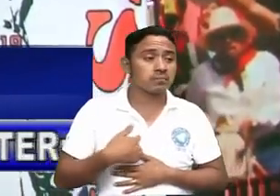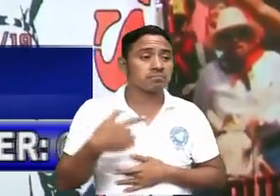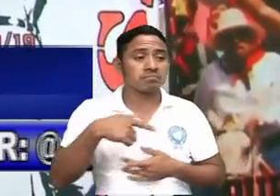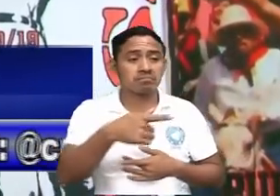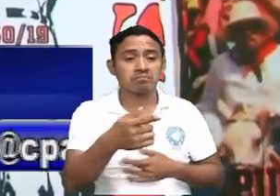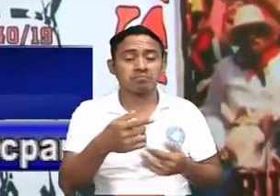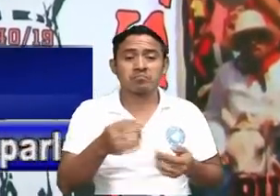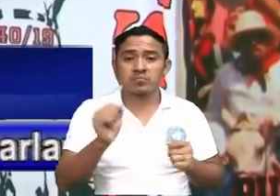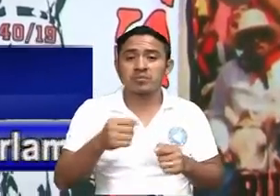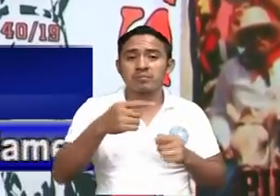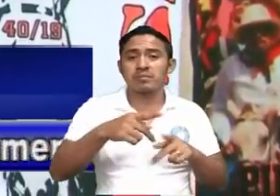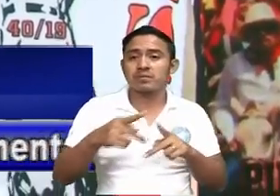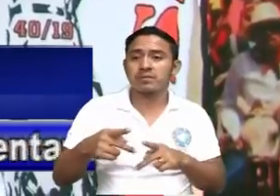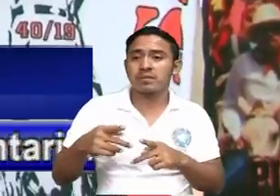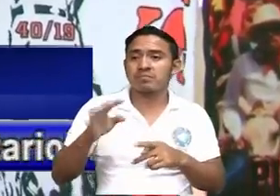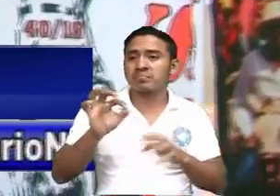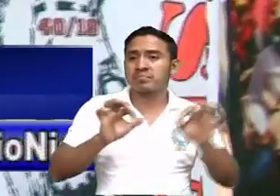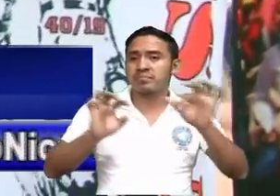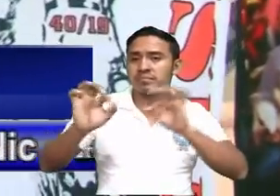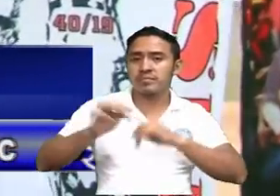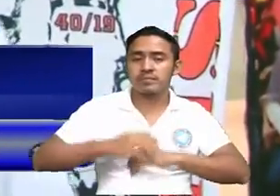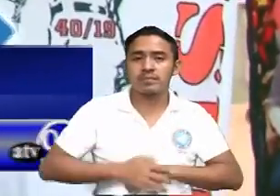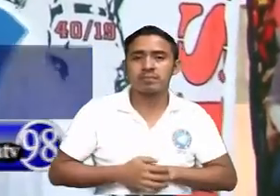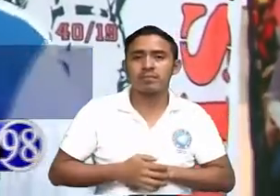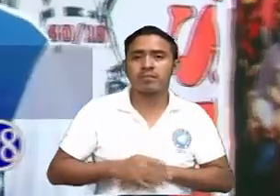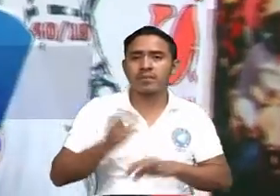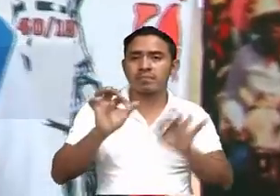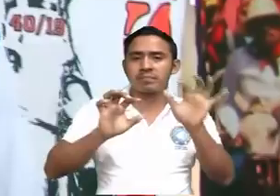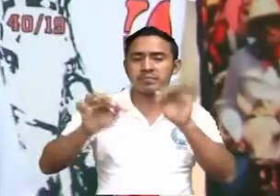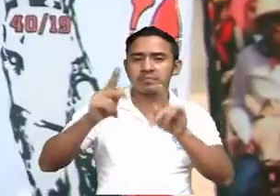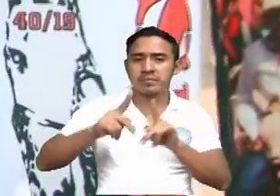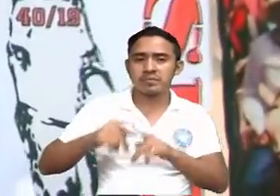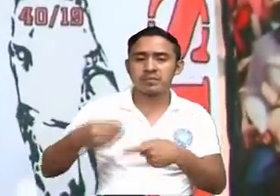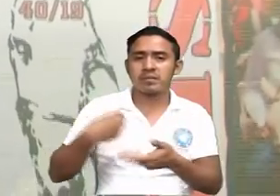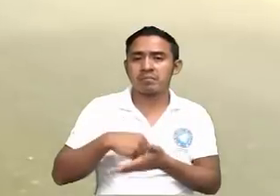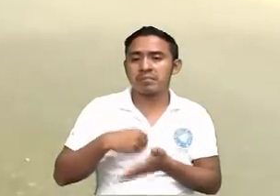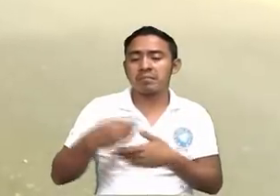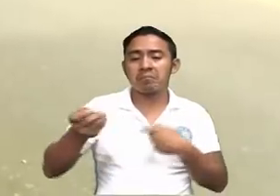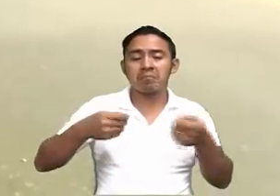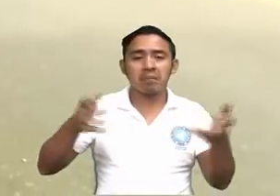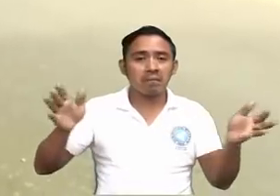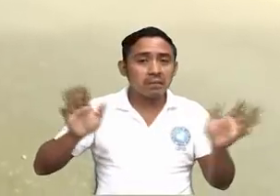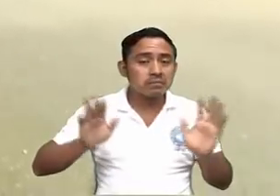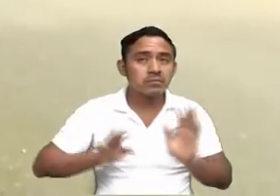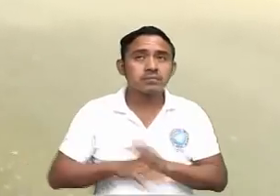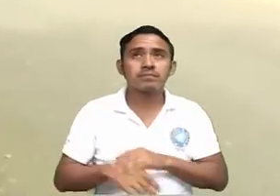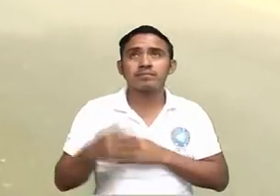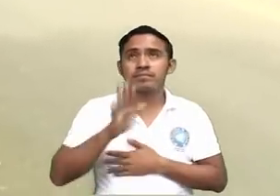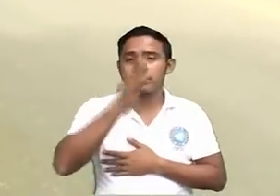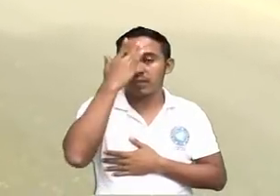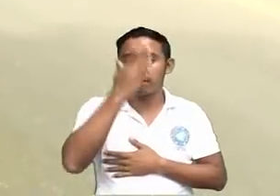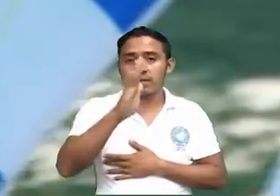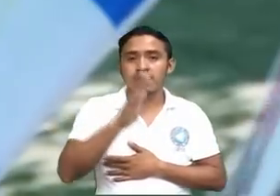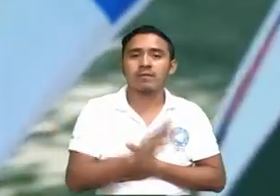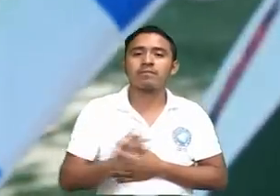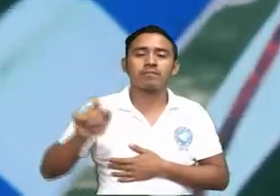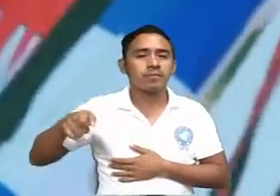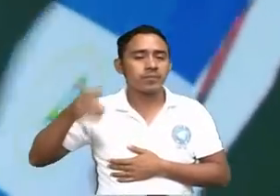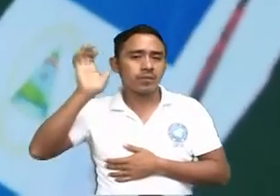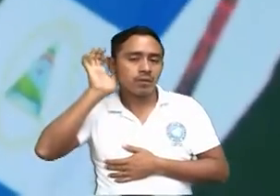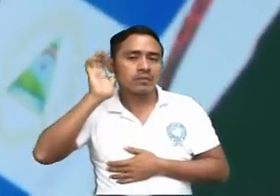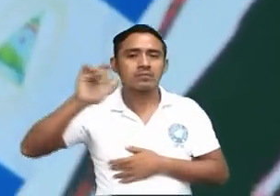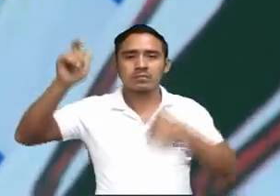hacer, llega, pero es escaso. Hay poco comercio con estas camisetas. Frente a Radio Sandino también se están